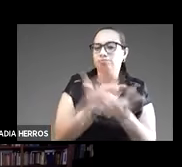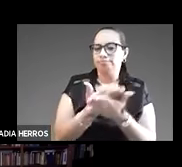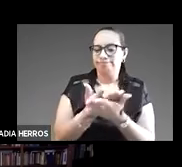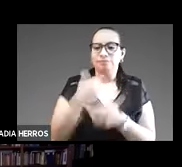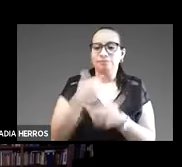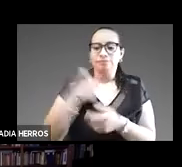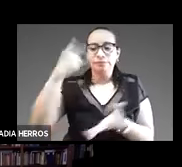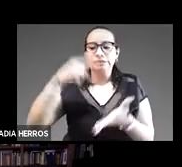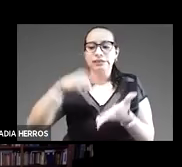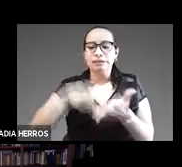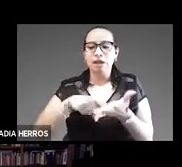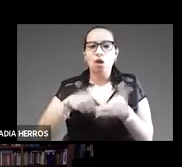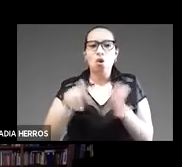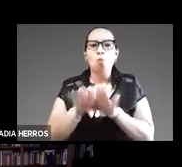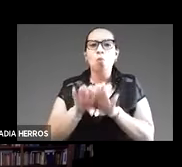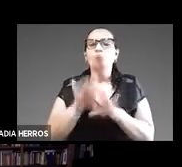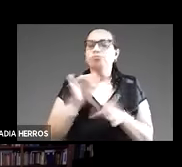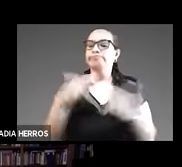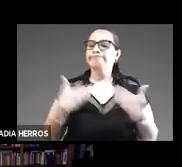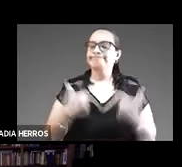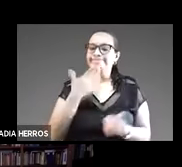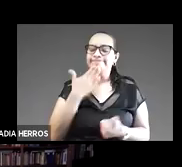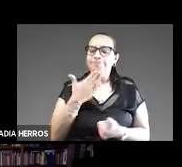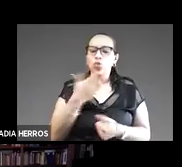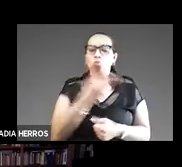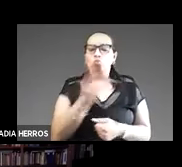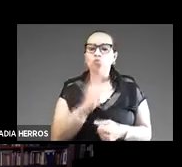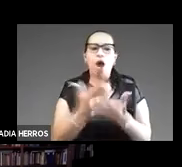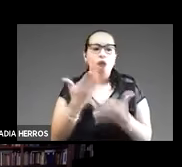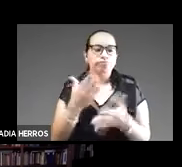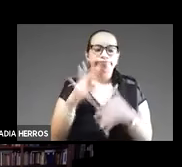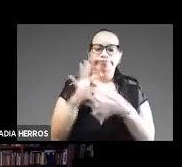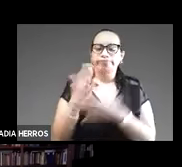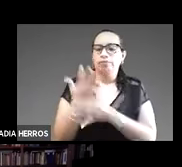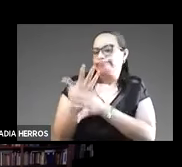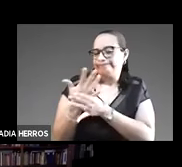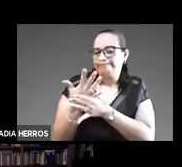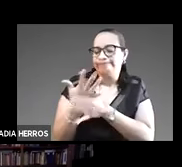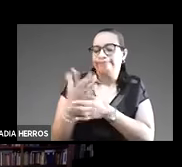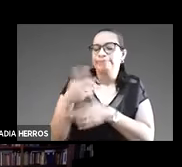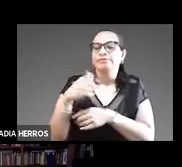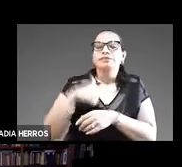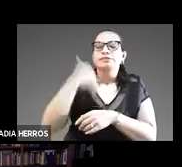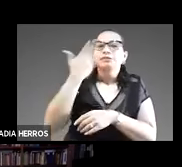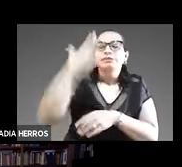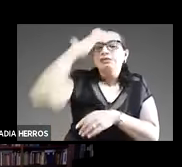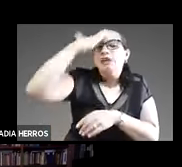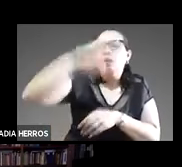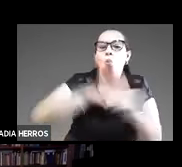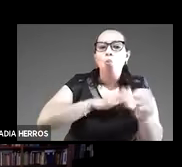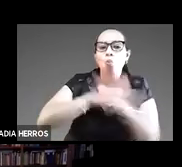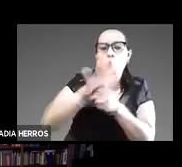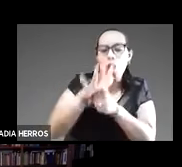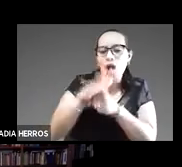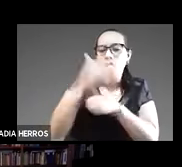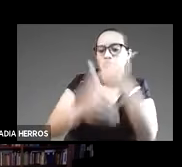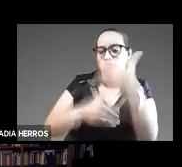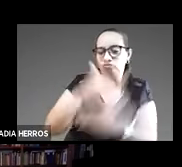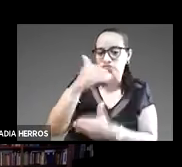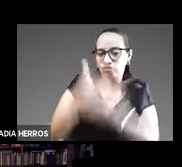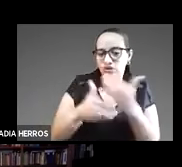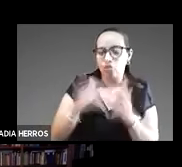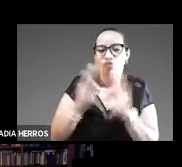que aterriza bastante bien lo que ustedes nos han dicho ahorita y sería como saber cuáles son los procesos o los mecanismos que estos